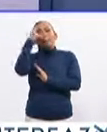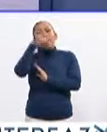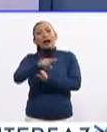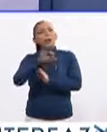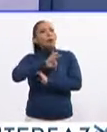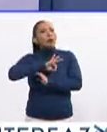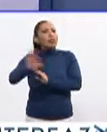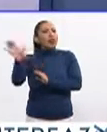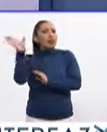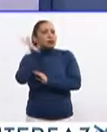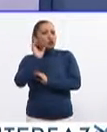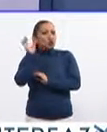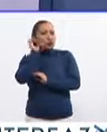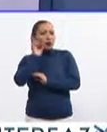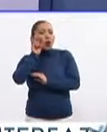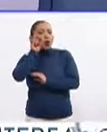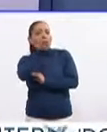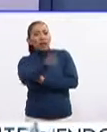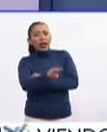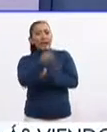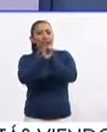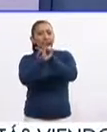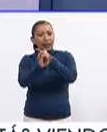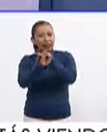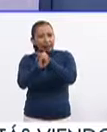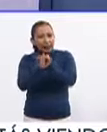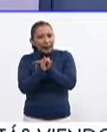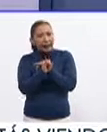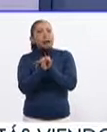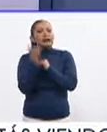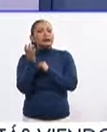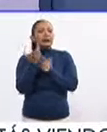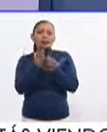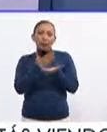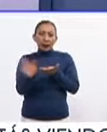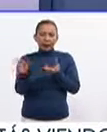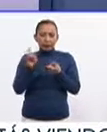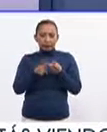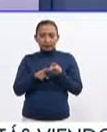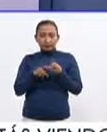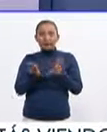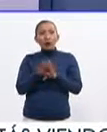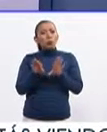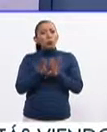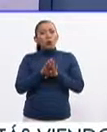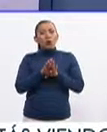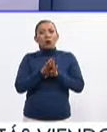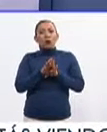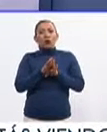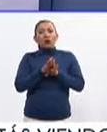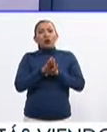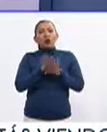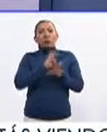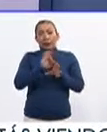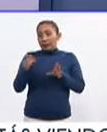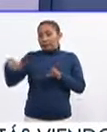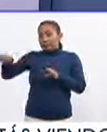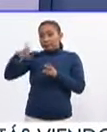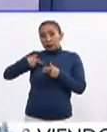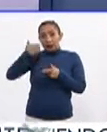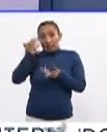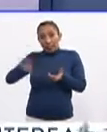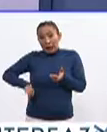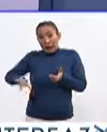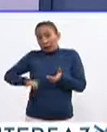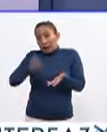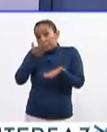por donde se pueden escuchar esta frecuencia? Eso por un lado, y por el otro, ¿cómo puede participar las personas? Es